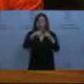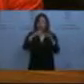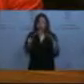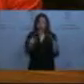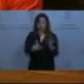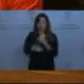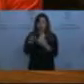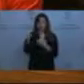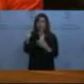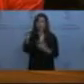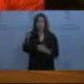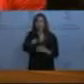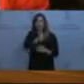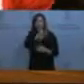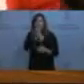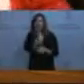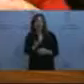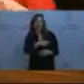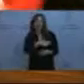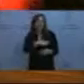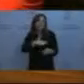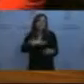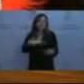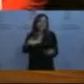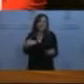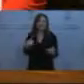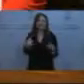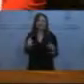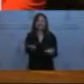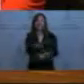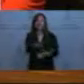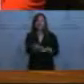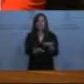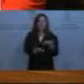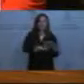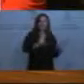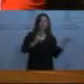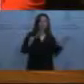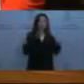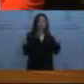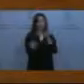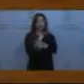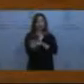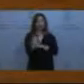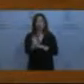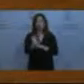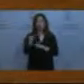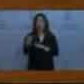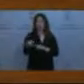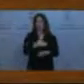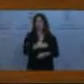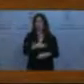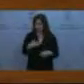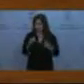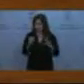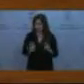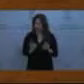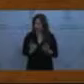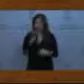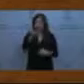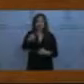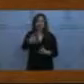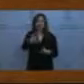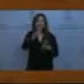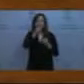parece que quieren darle una vuelta o no quieren tenerlos en cuenta. Efectivamente, como también